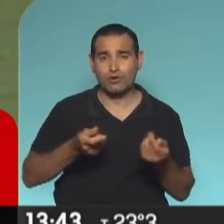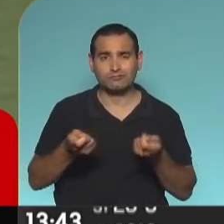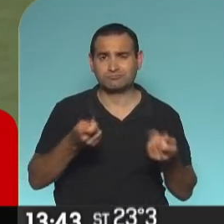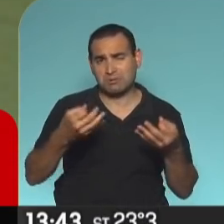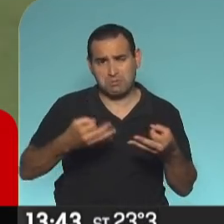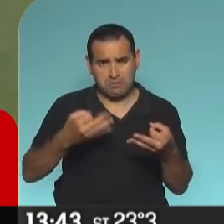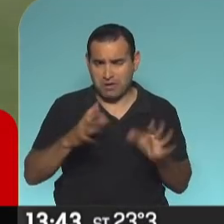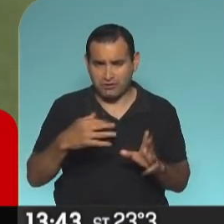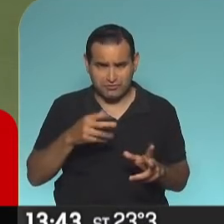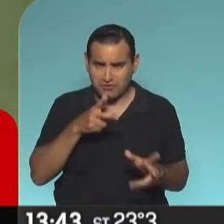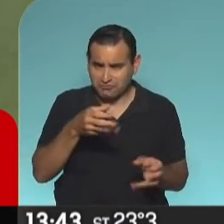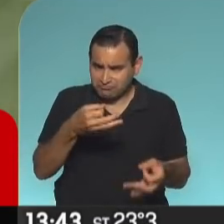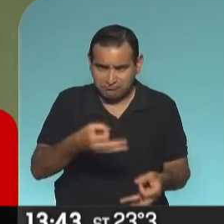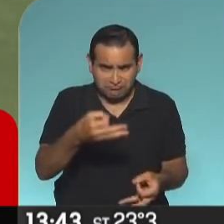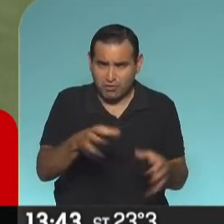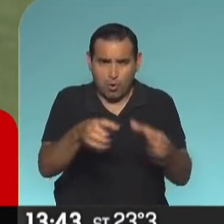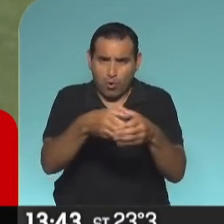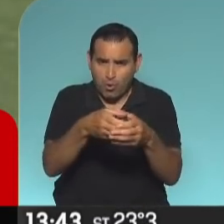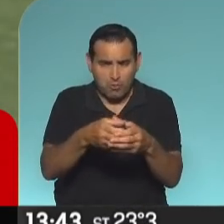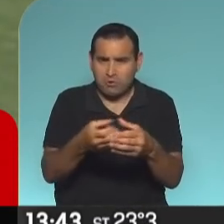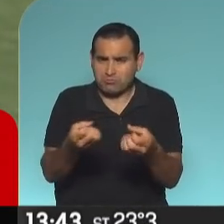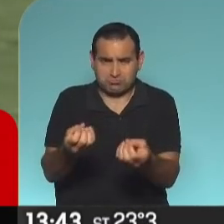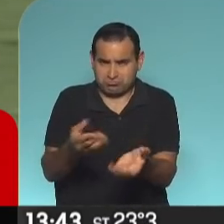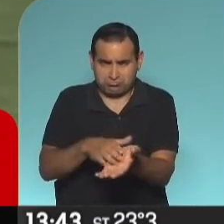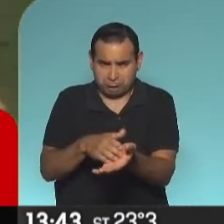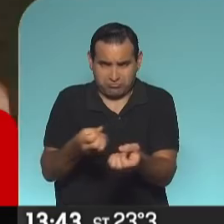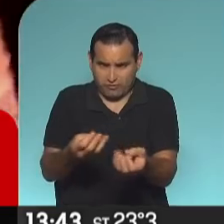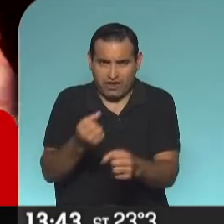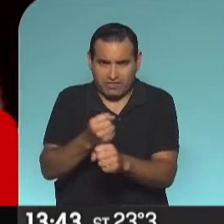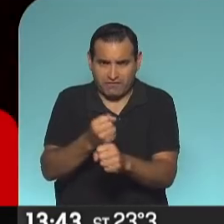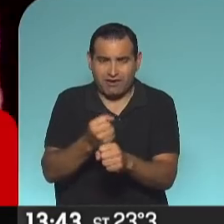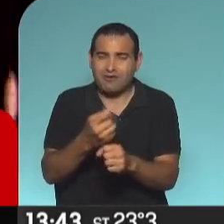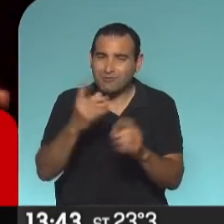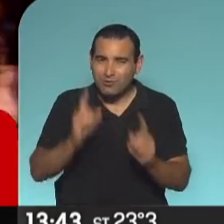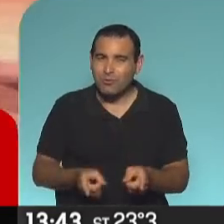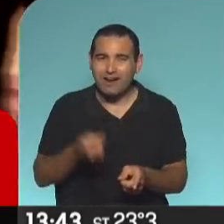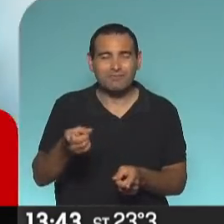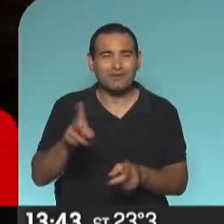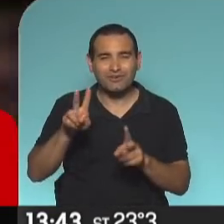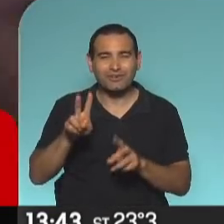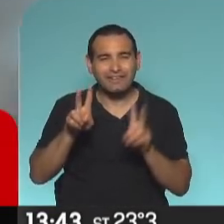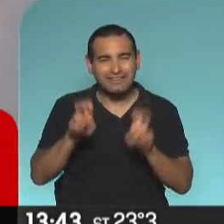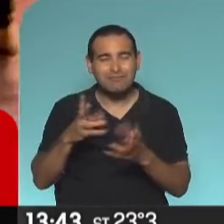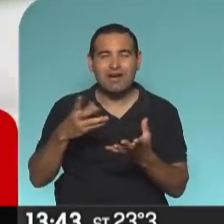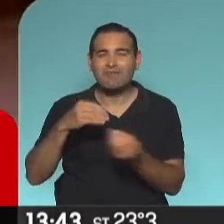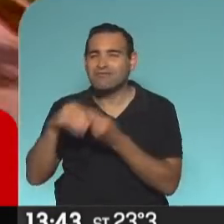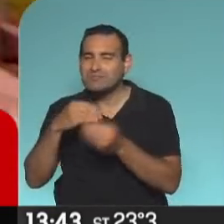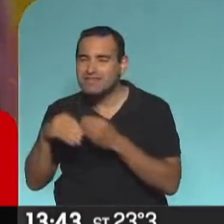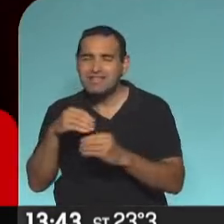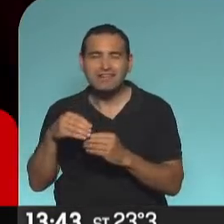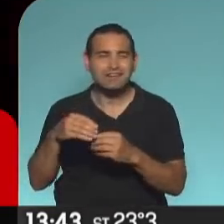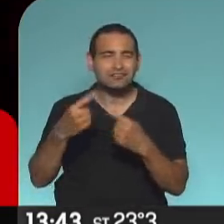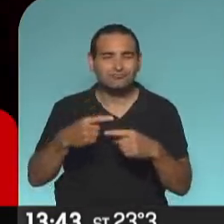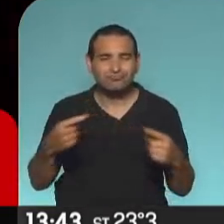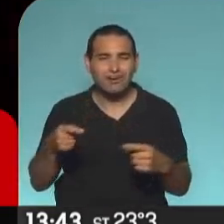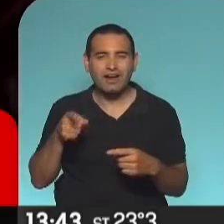excelentes, eso te lo puedo asegurar, como administradores del producto. Pero en la fase humana se habían preparado toda